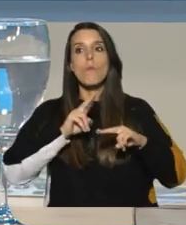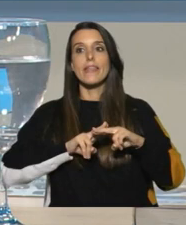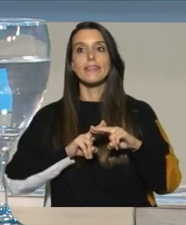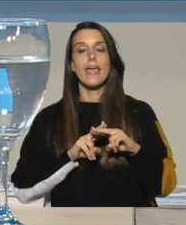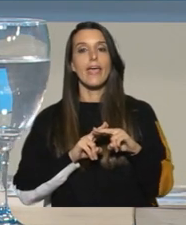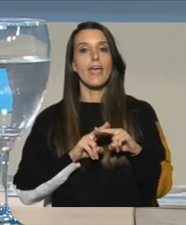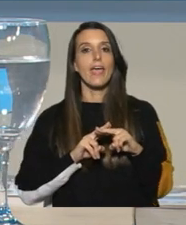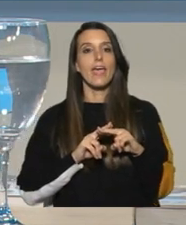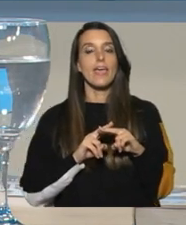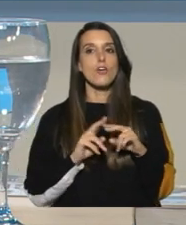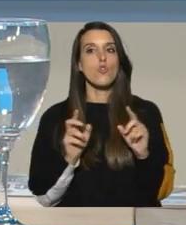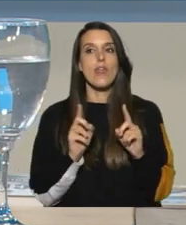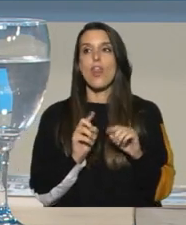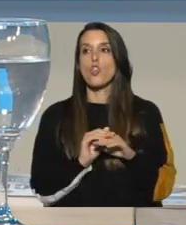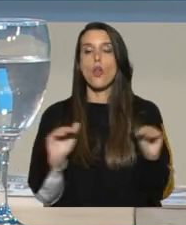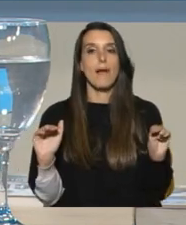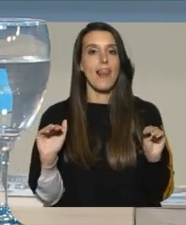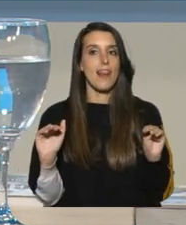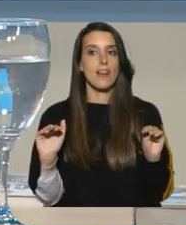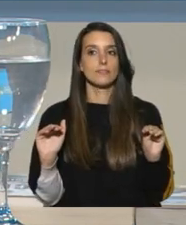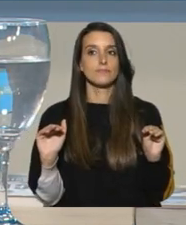una muerte evidentemente normal,